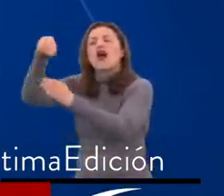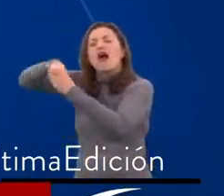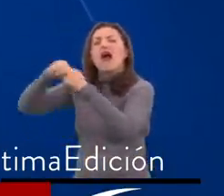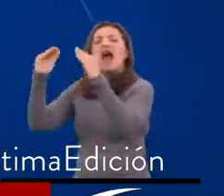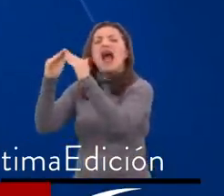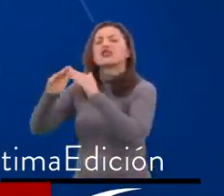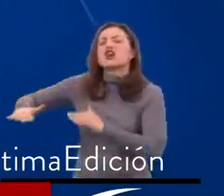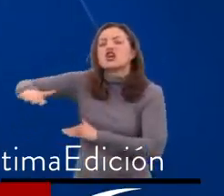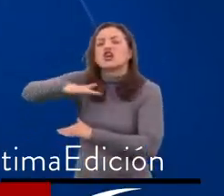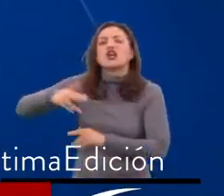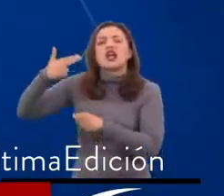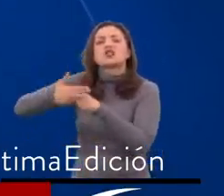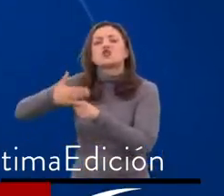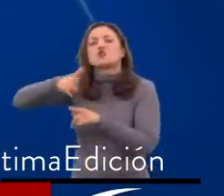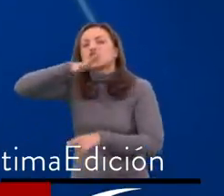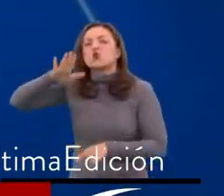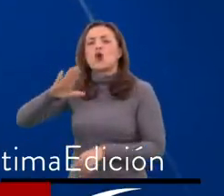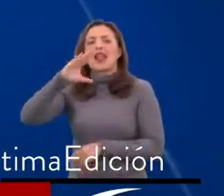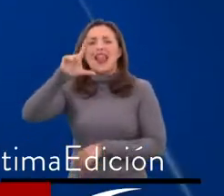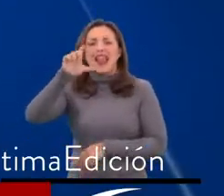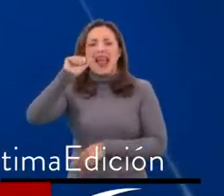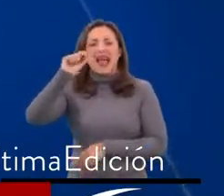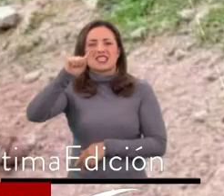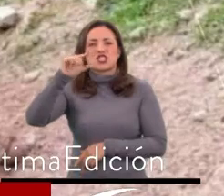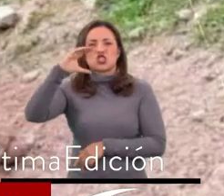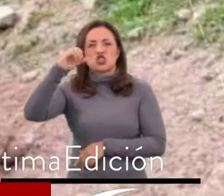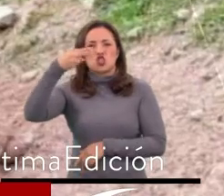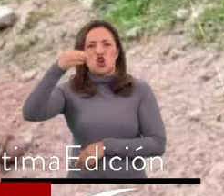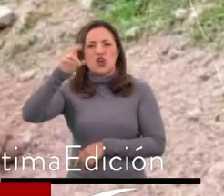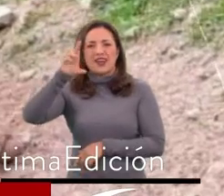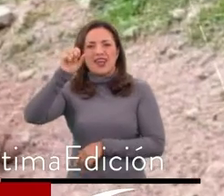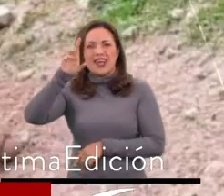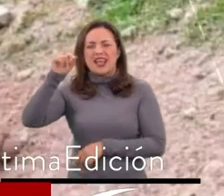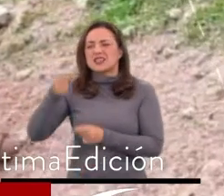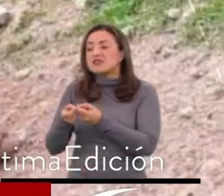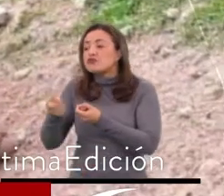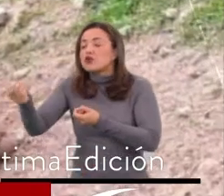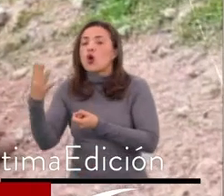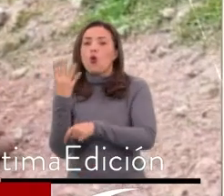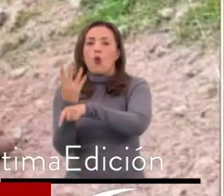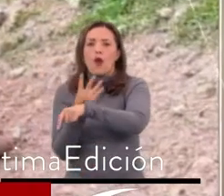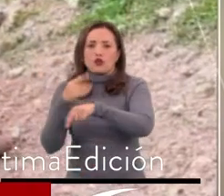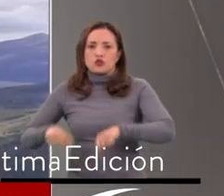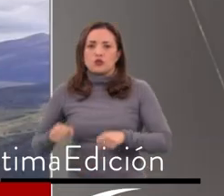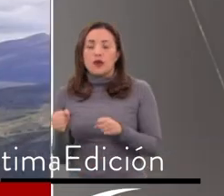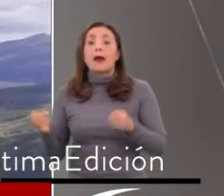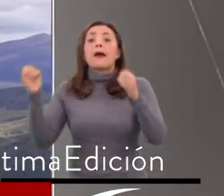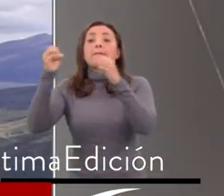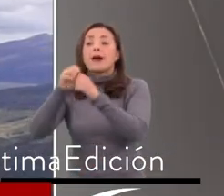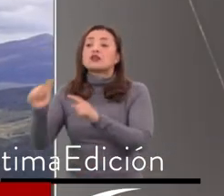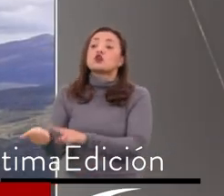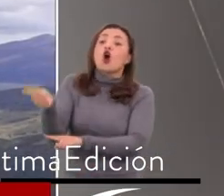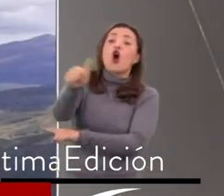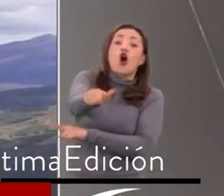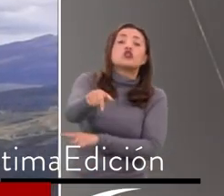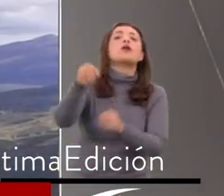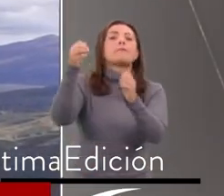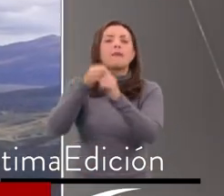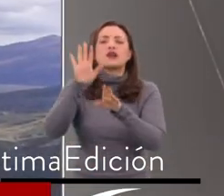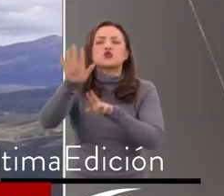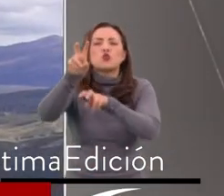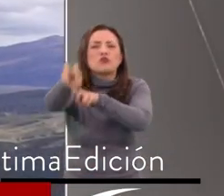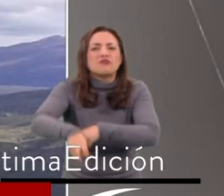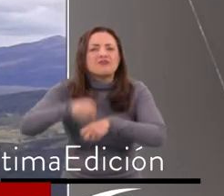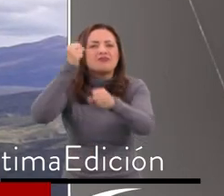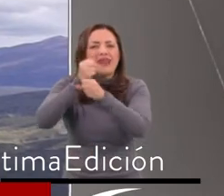Chorreras, casi a 4 horas de Bogotá. Ese mismo día, a unos 15 minutos de esta vereda, otro agricultor también fue asesinado a tiros,